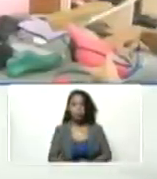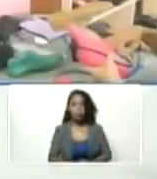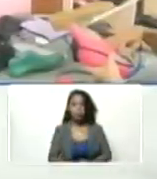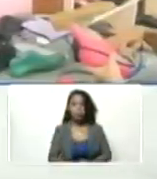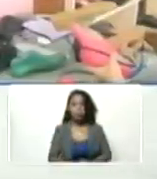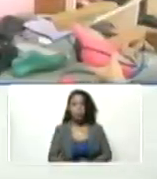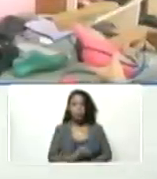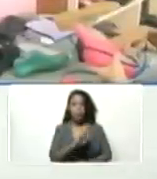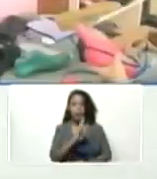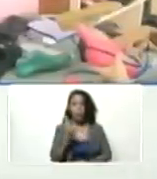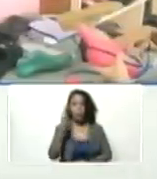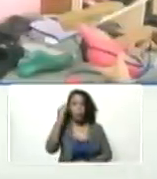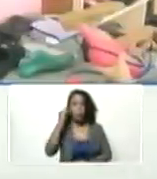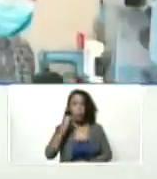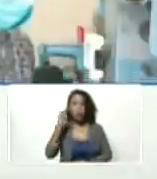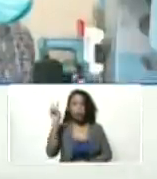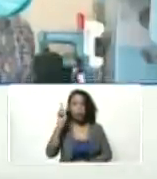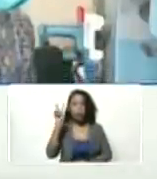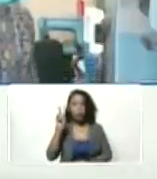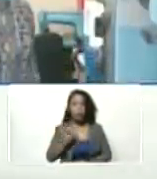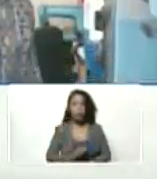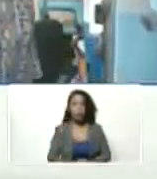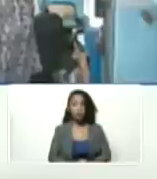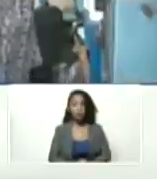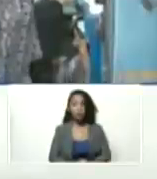de la República Bolivariana de Venezuela,